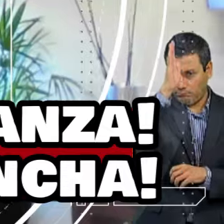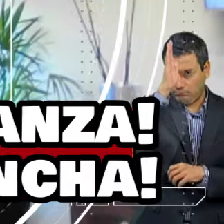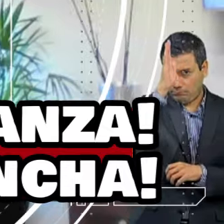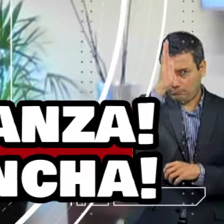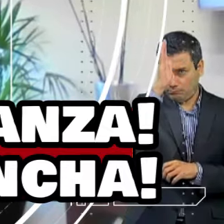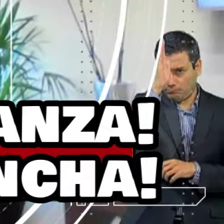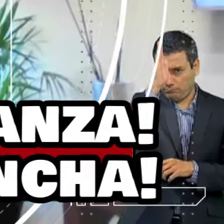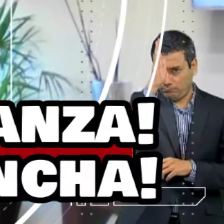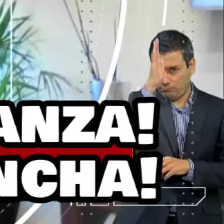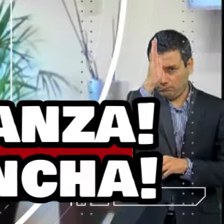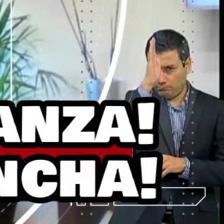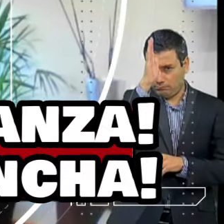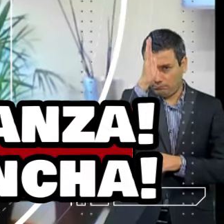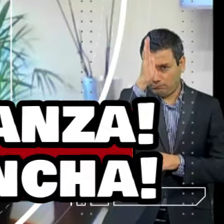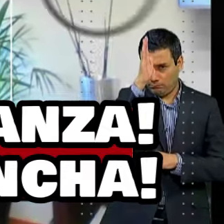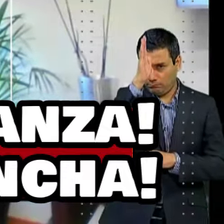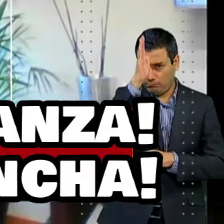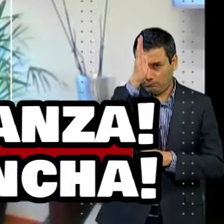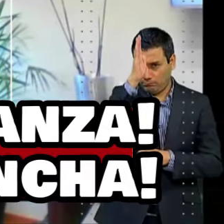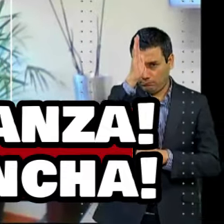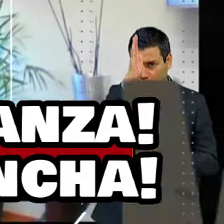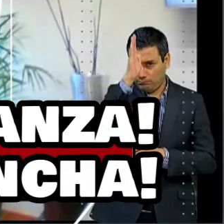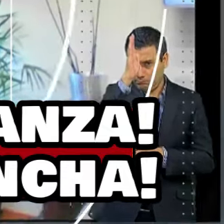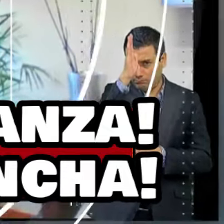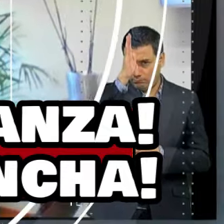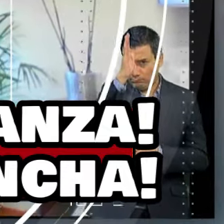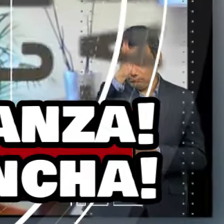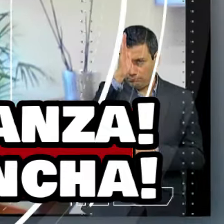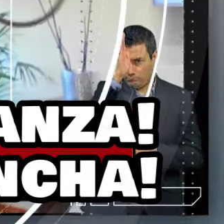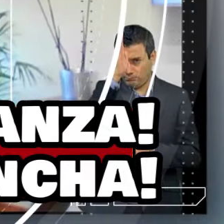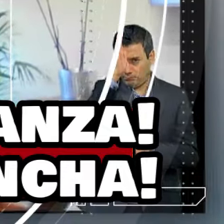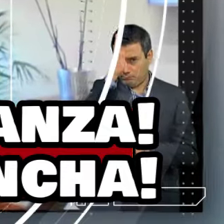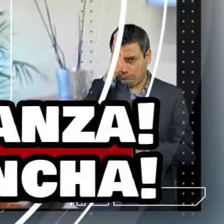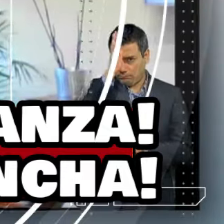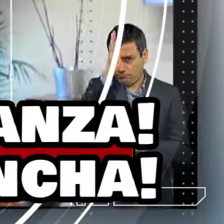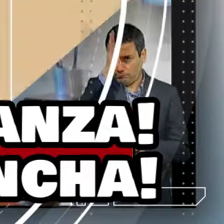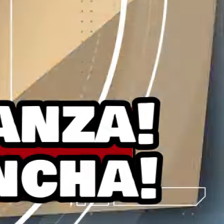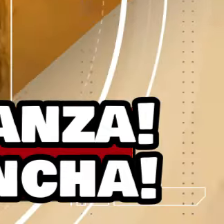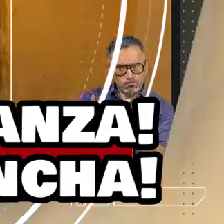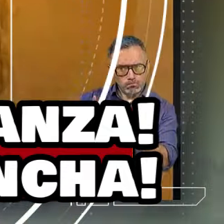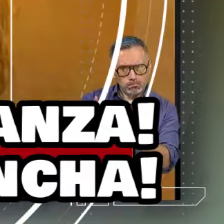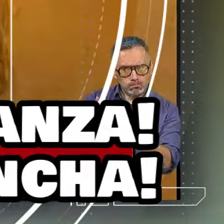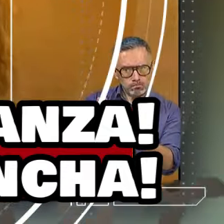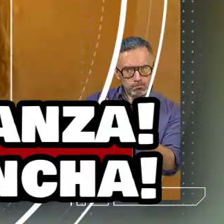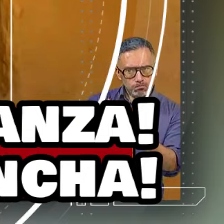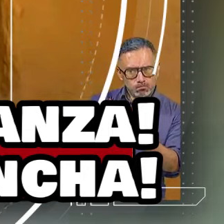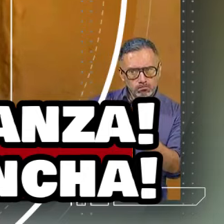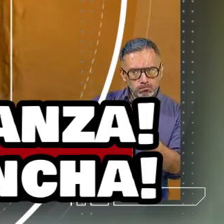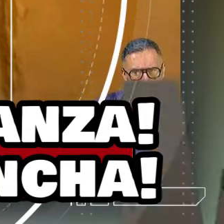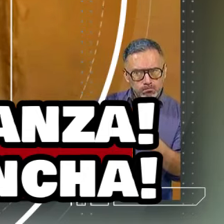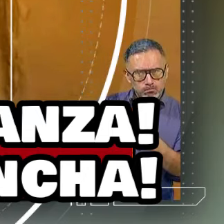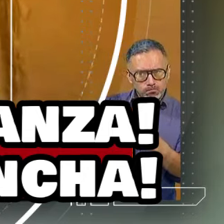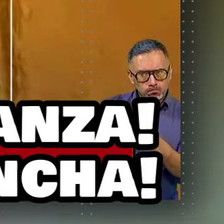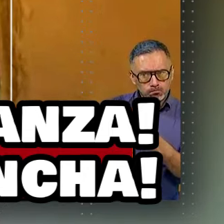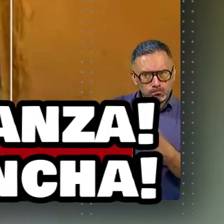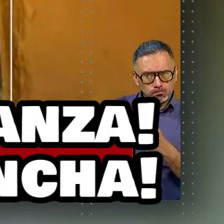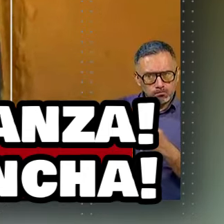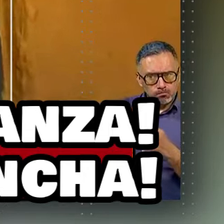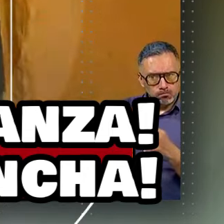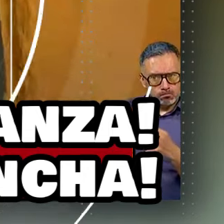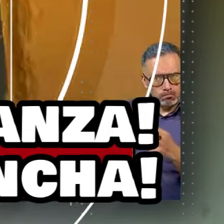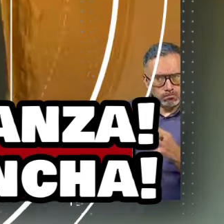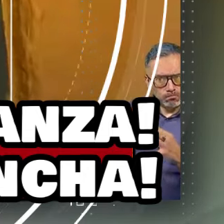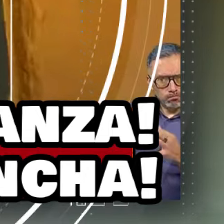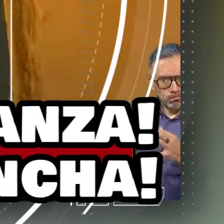tranza la interrumpió groseramente para reiterar sus exigencias entonces la consejera presidenta le respondió obediente como si fuera su